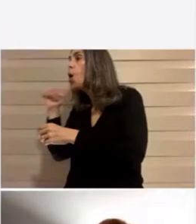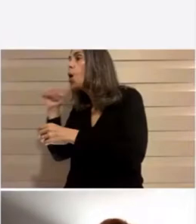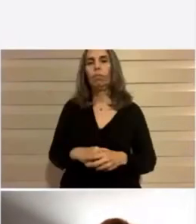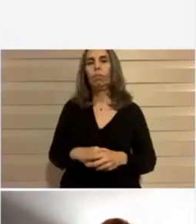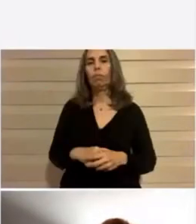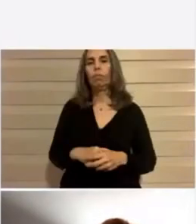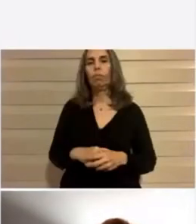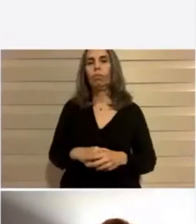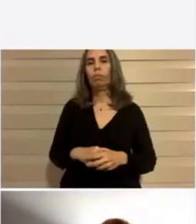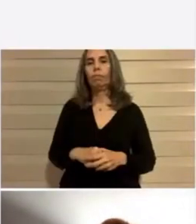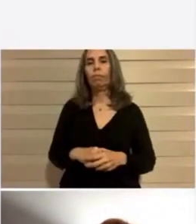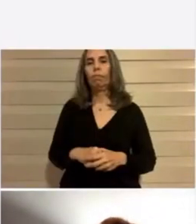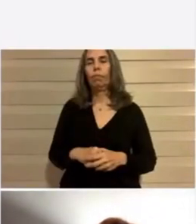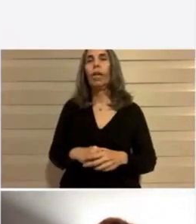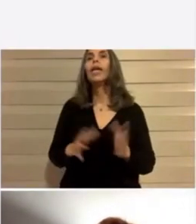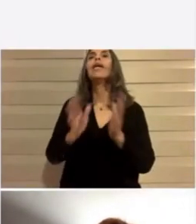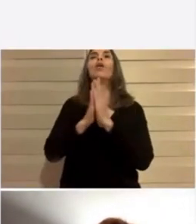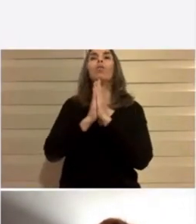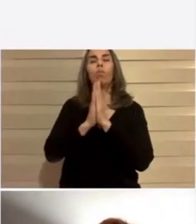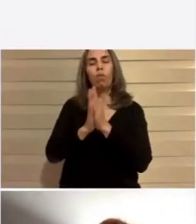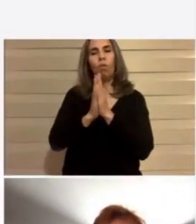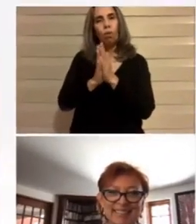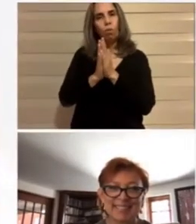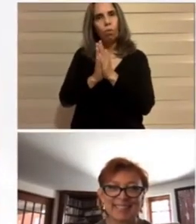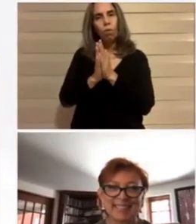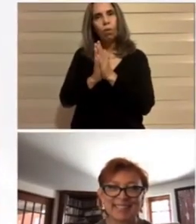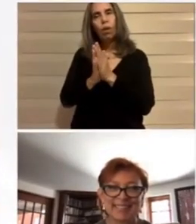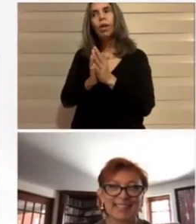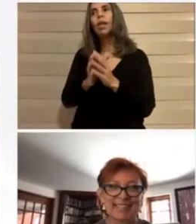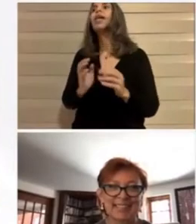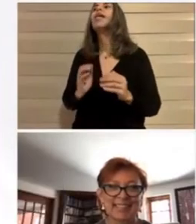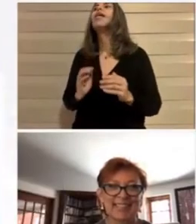participen y participen. Gracias.